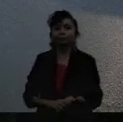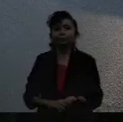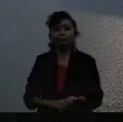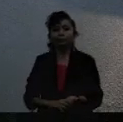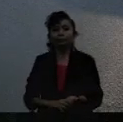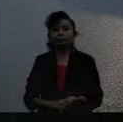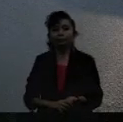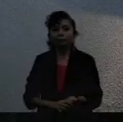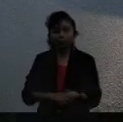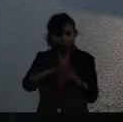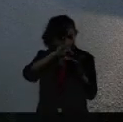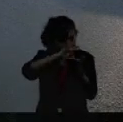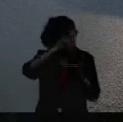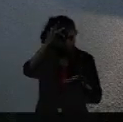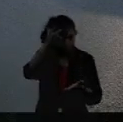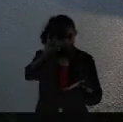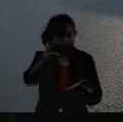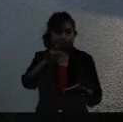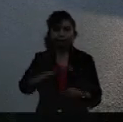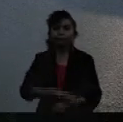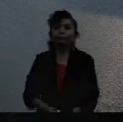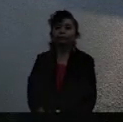gracias gracias